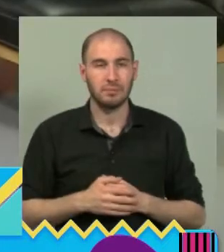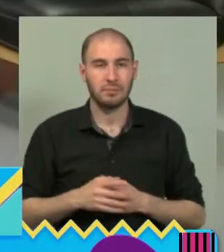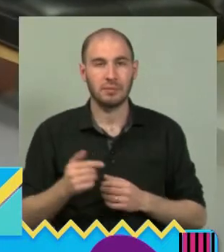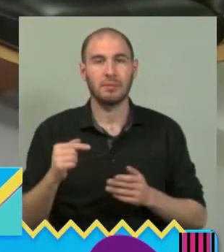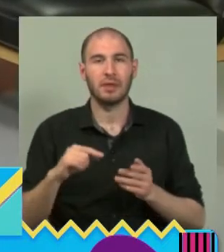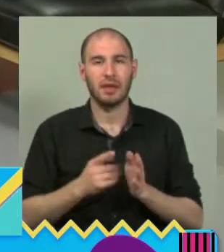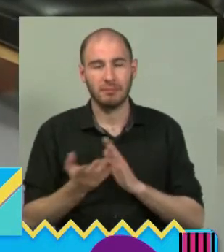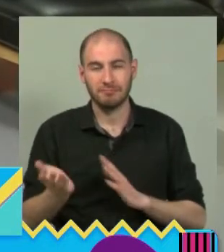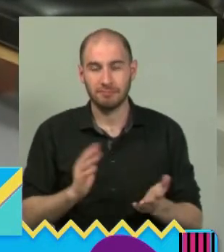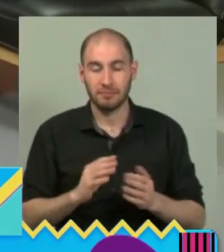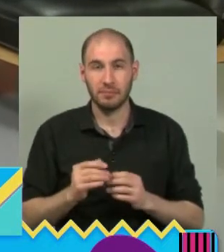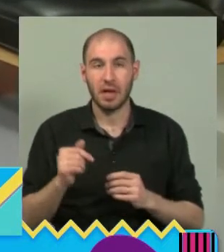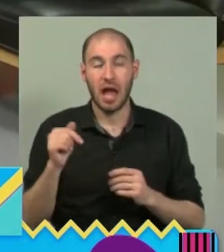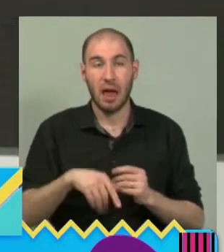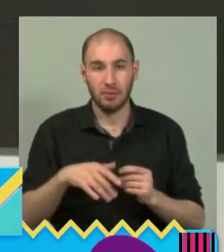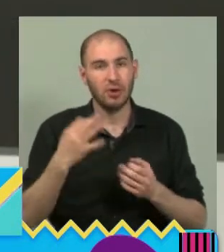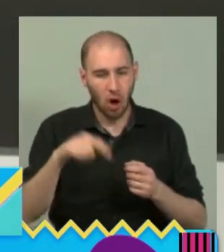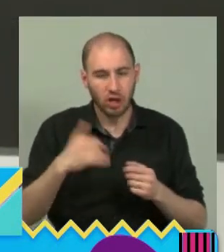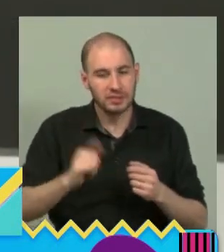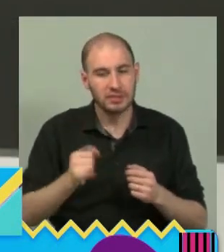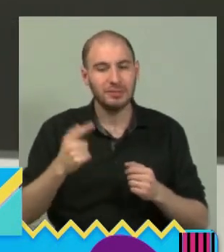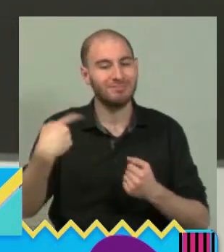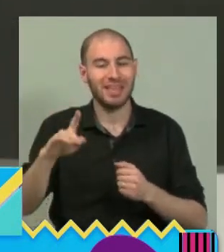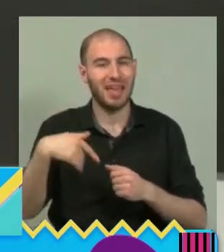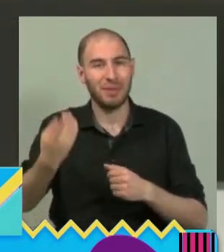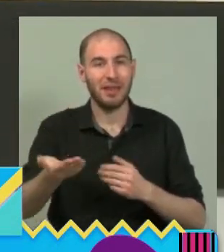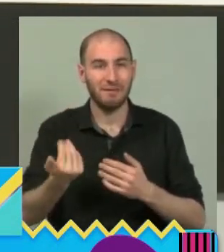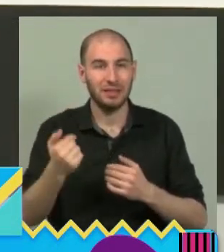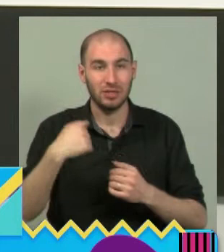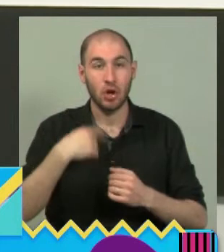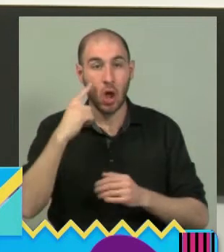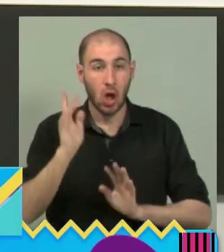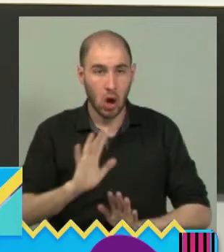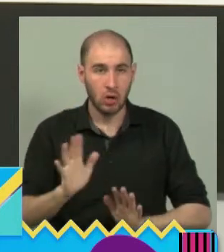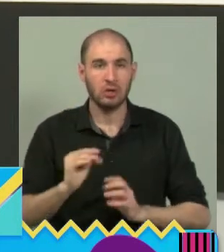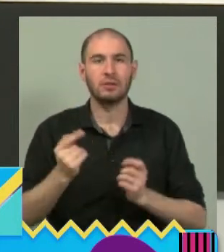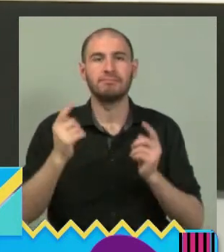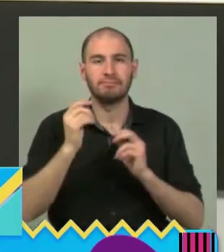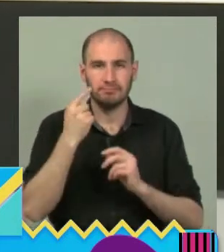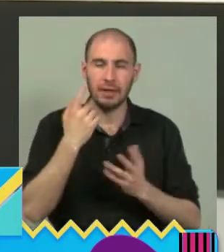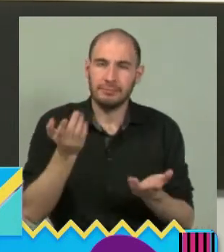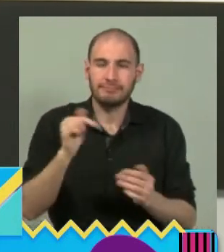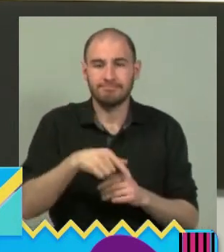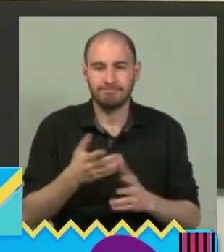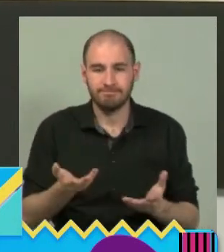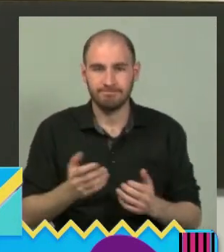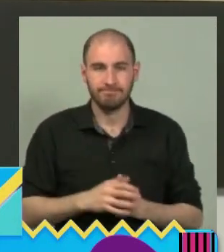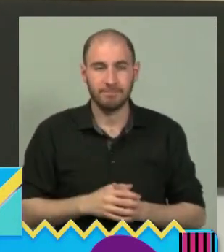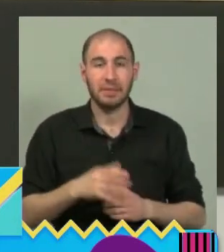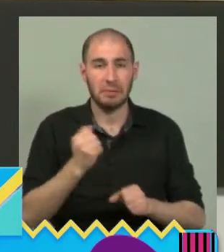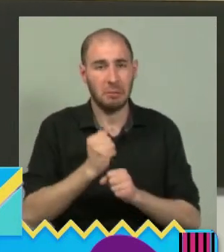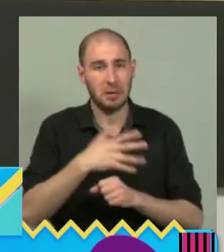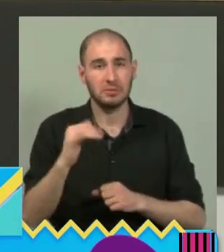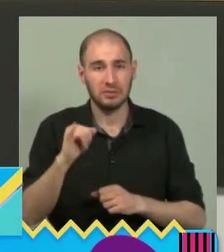puede ser pan para hoy, hambre para mañana. Lo digo desde mi desconocimiento en cuanto a, bueno, está bien, podemos generar